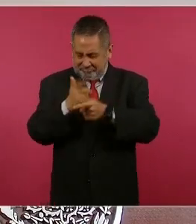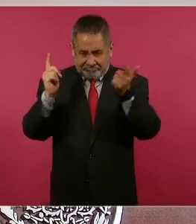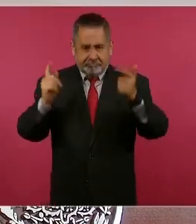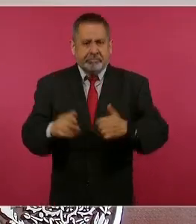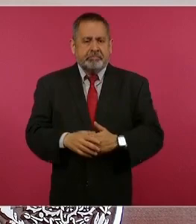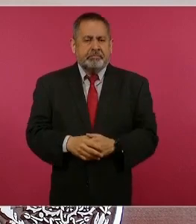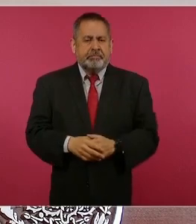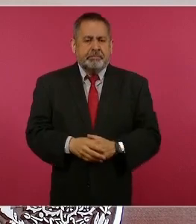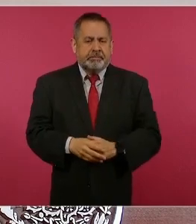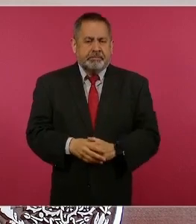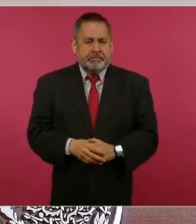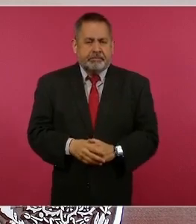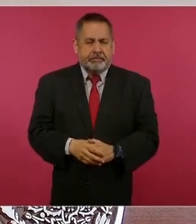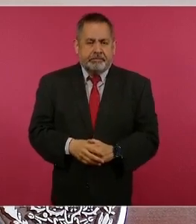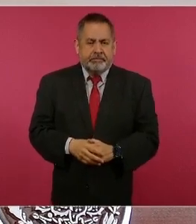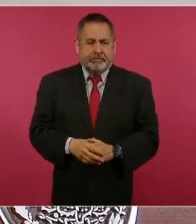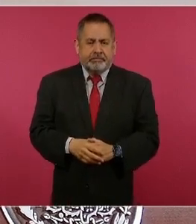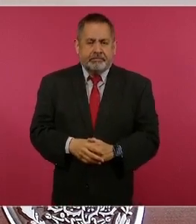sin